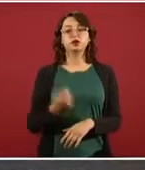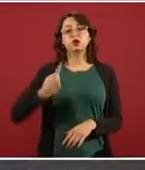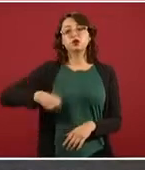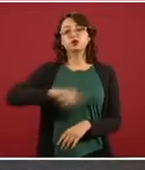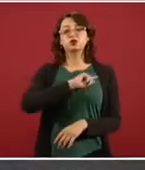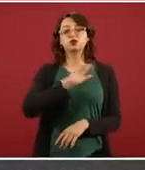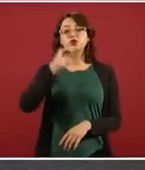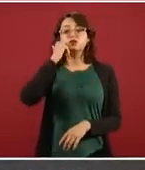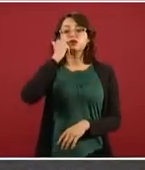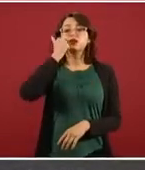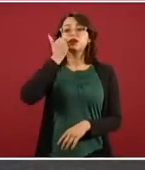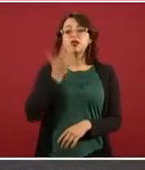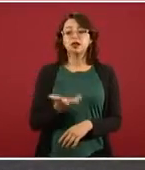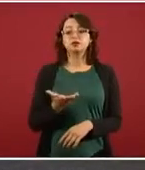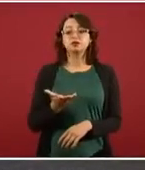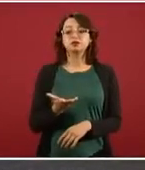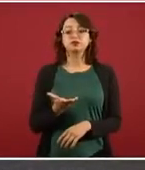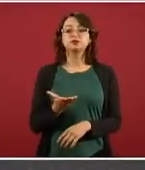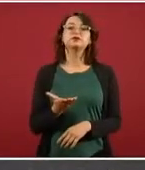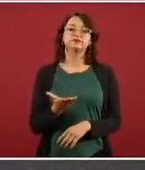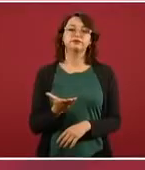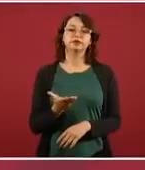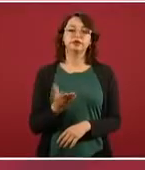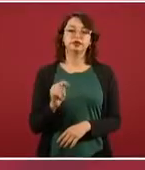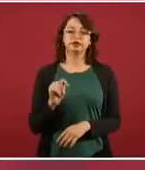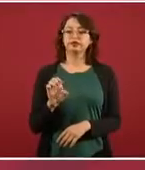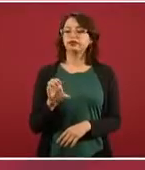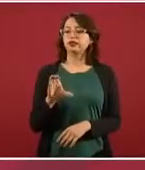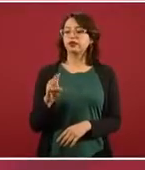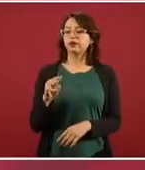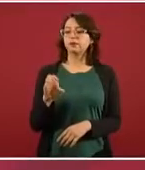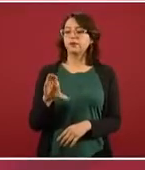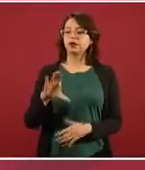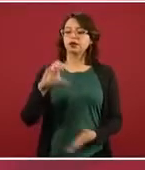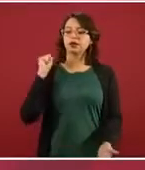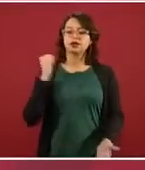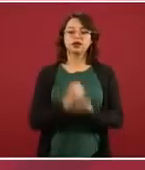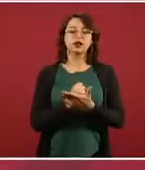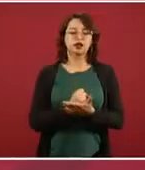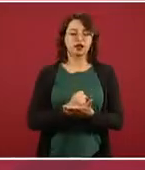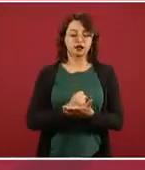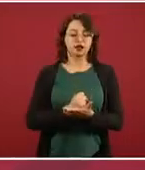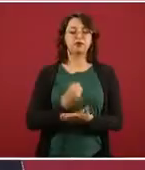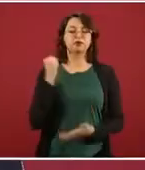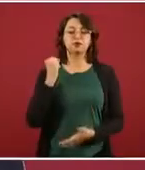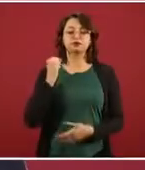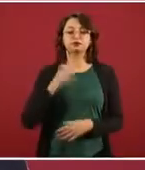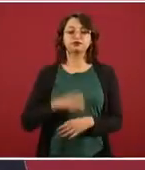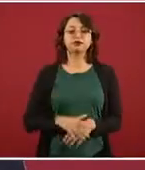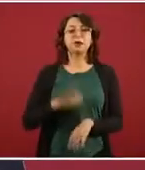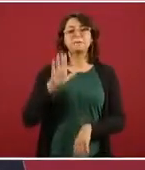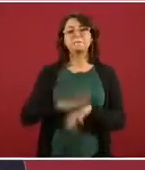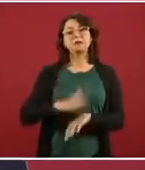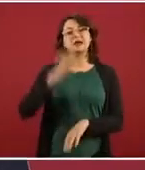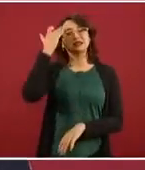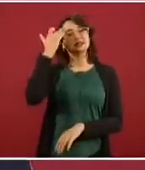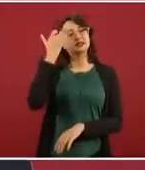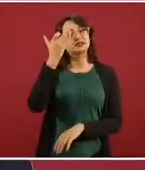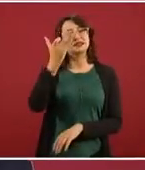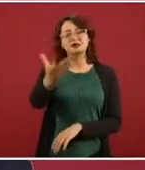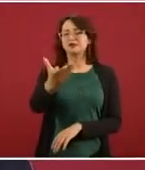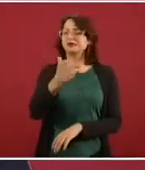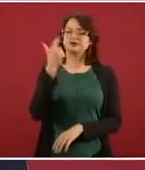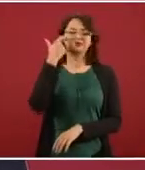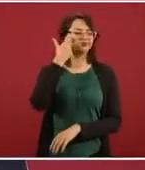queremos que se apruebe el tratado y no queremos que pase más tiempo